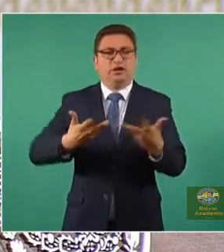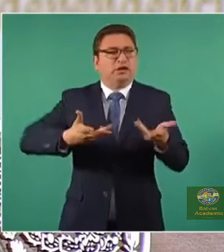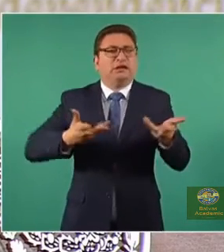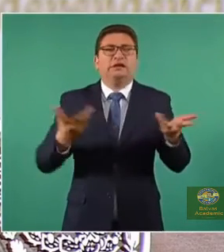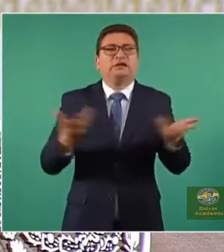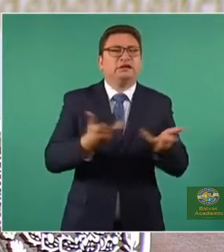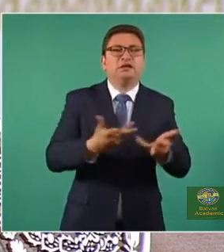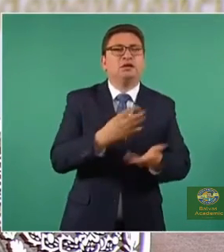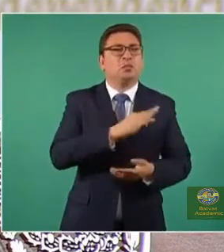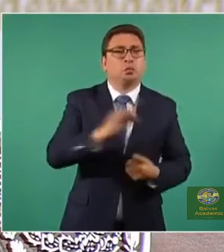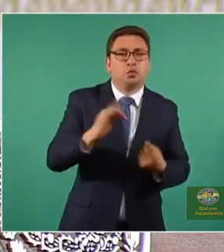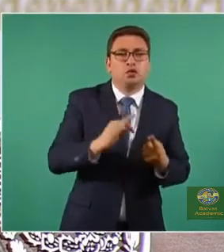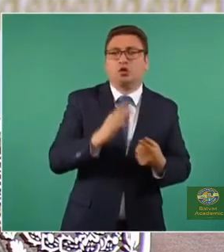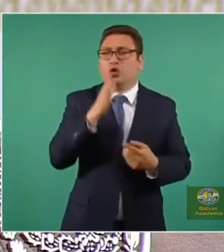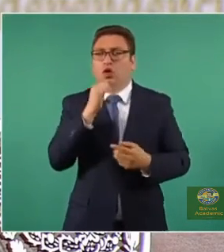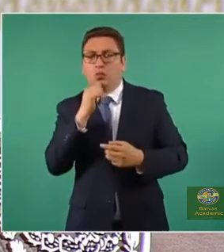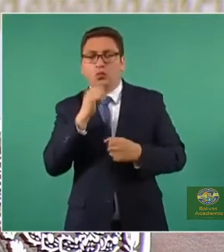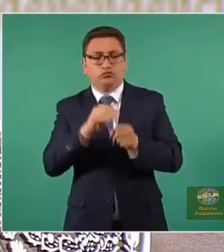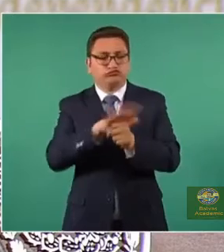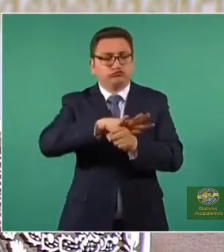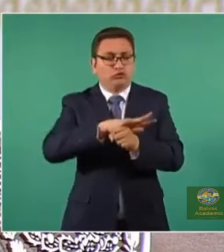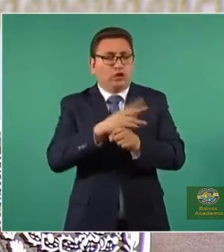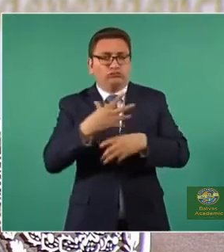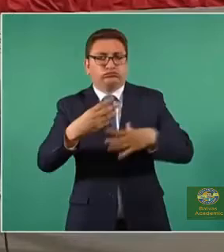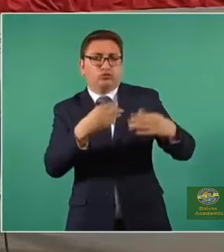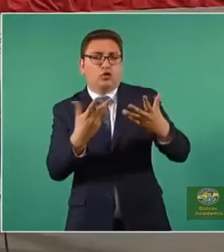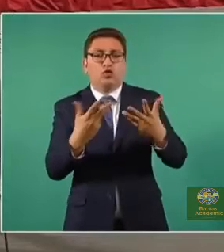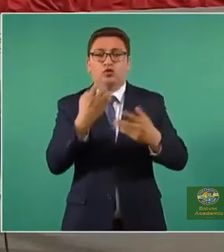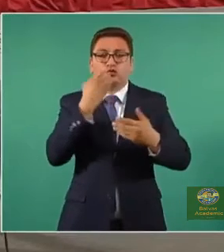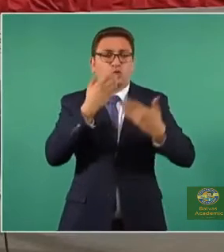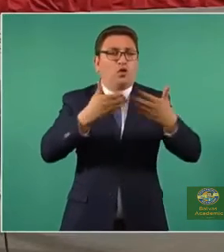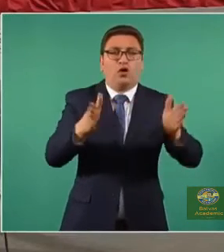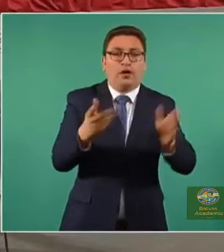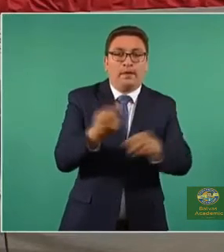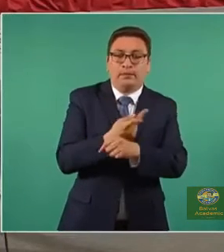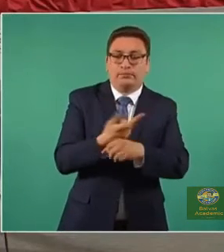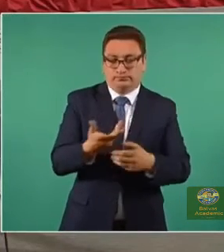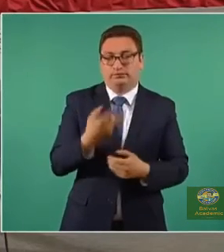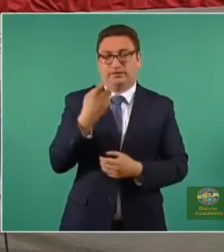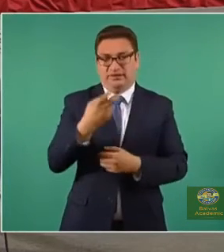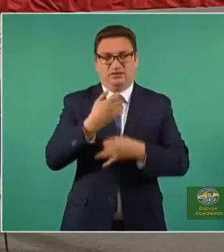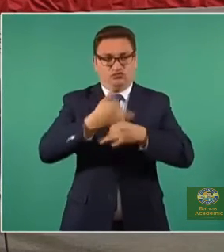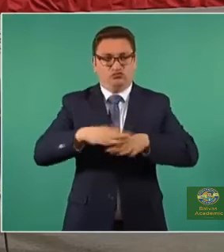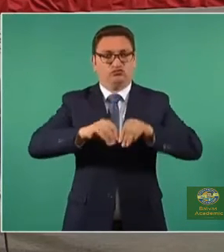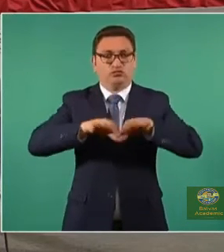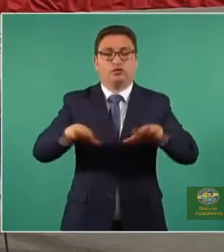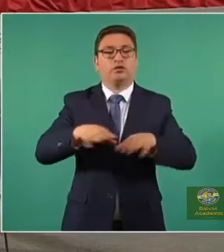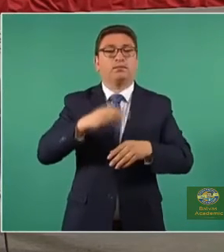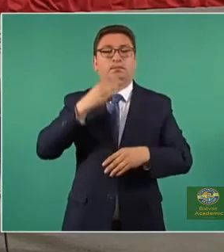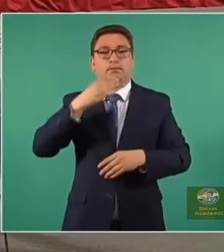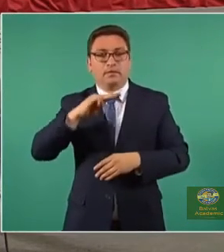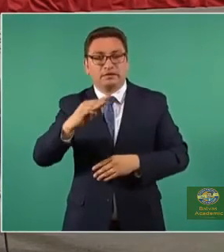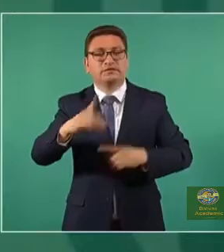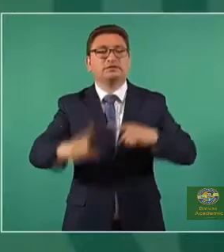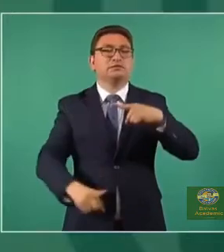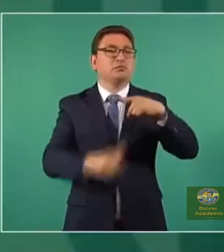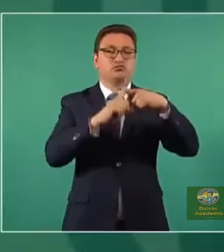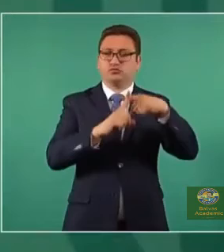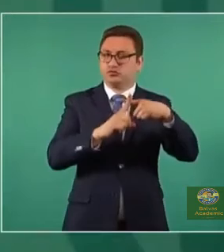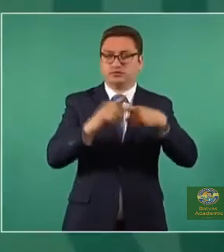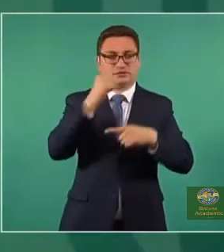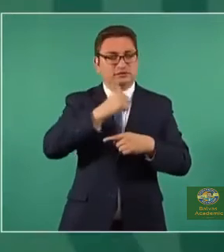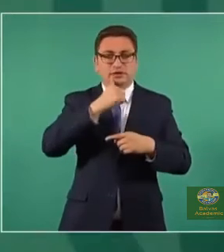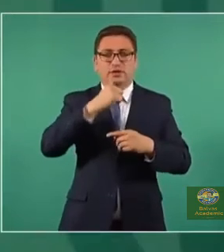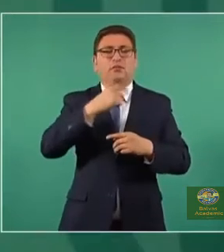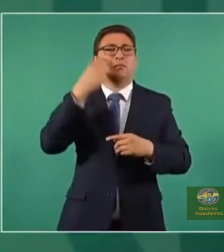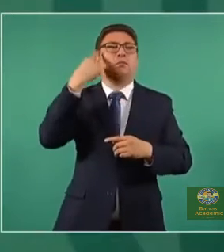y qué no hacer frente a la pandemia y la apertura de las escuelas. Y queremos acompañar con mensajes positivos, dirigidos